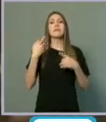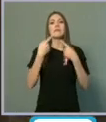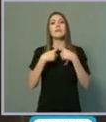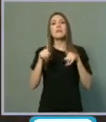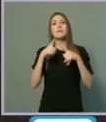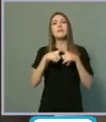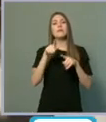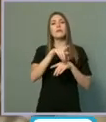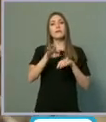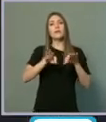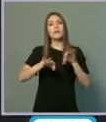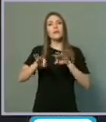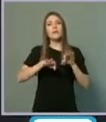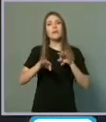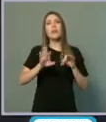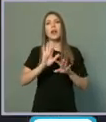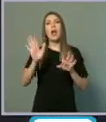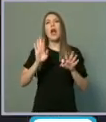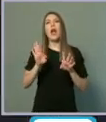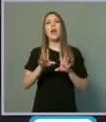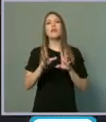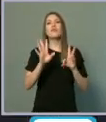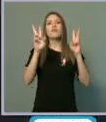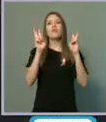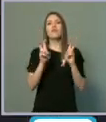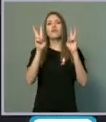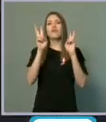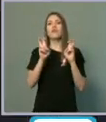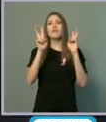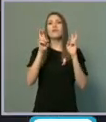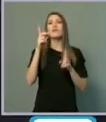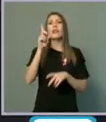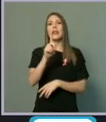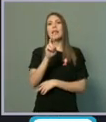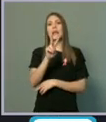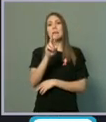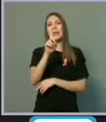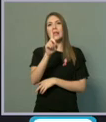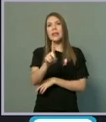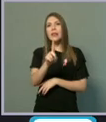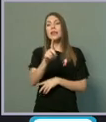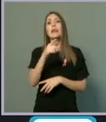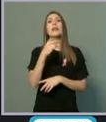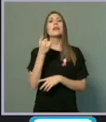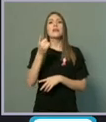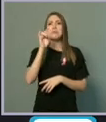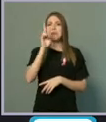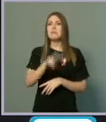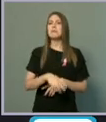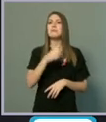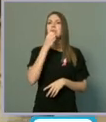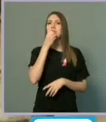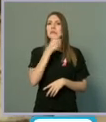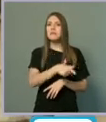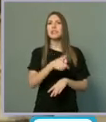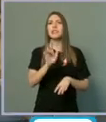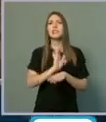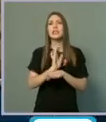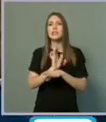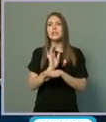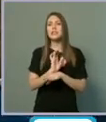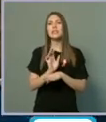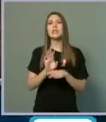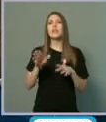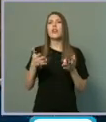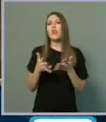editados en DVD. Ha habido un rescate de las películas de Segundo de Chomón que mereceríamos reconocer, especialmente siendo una cinematografía tan cercana a